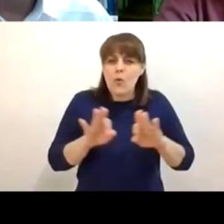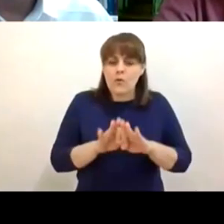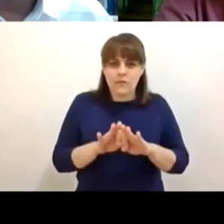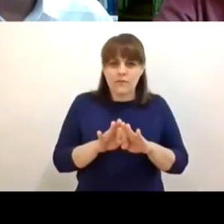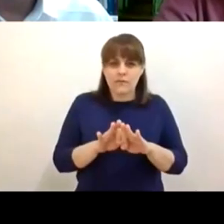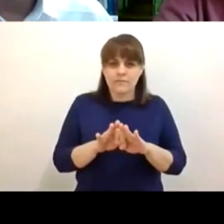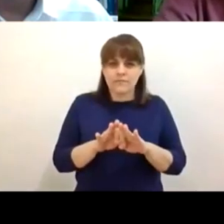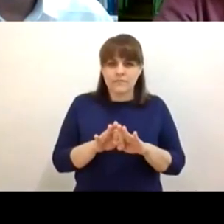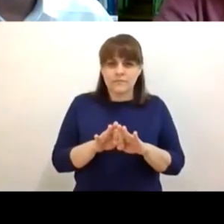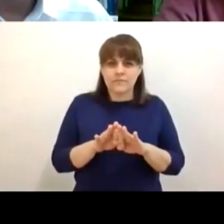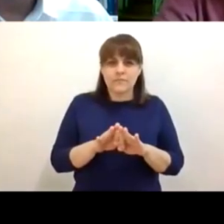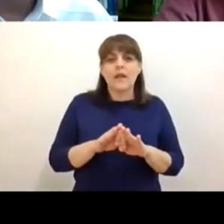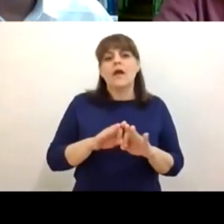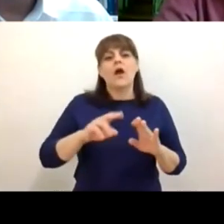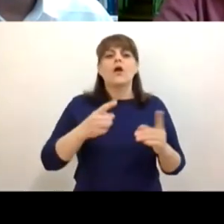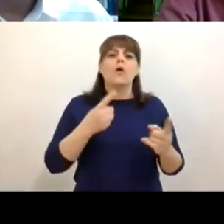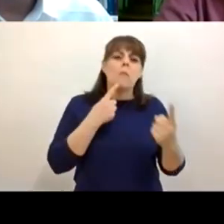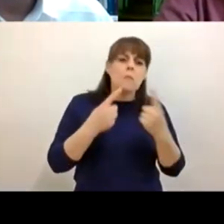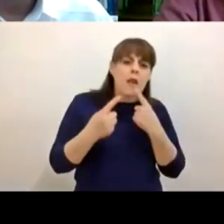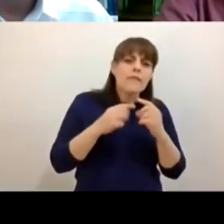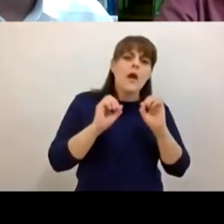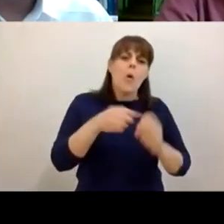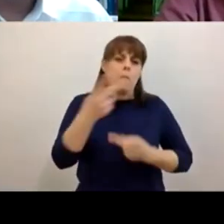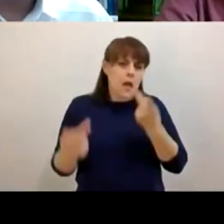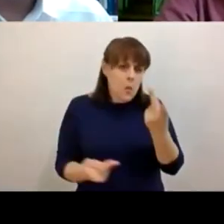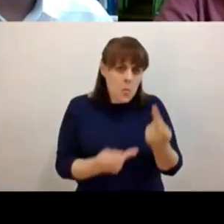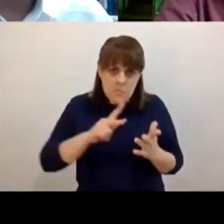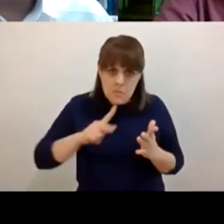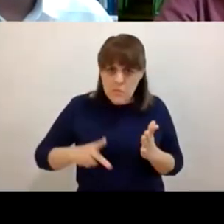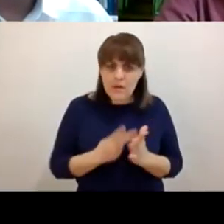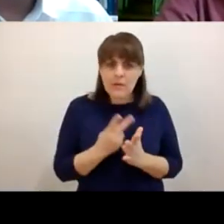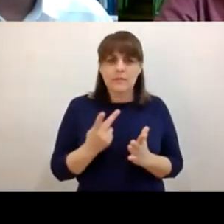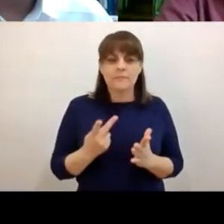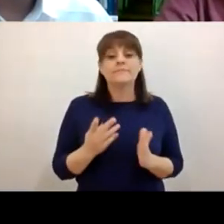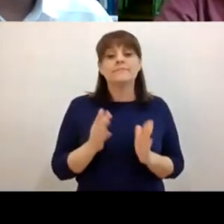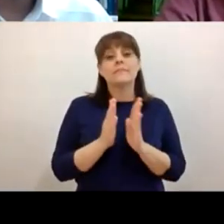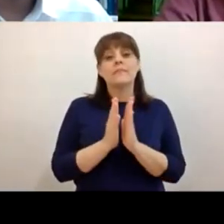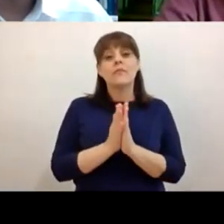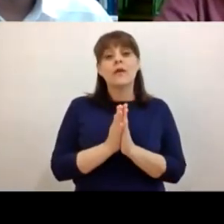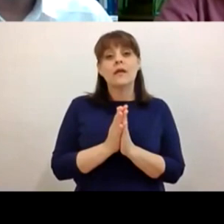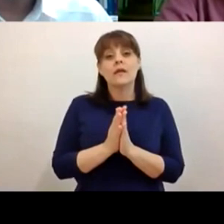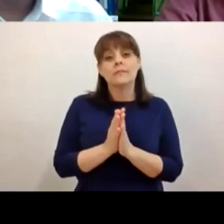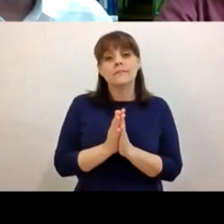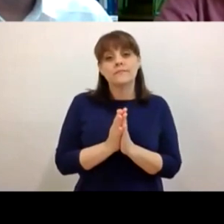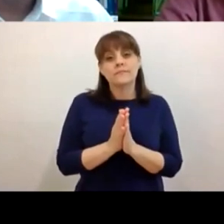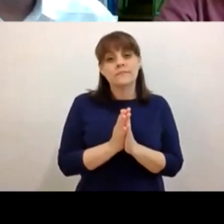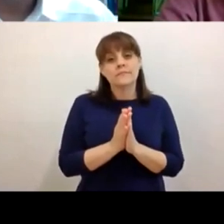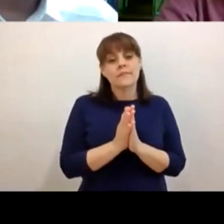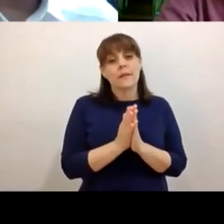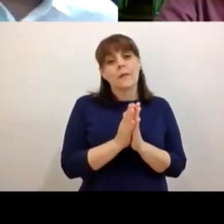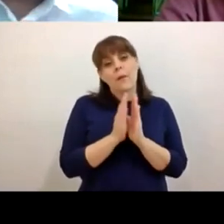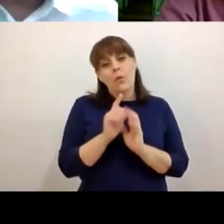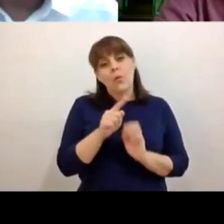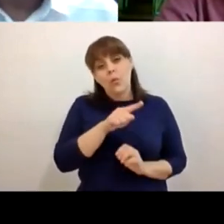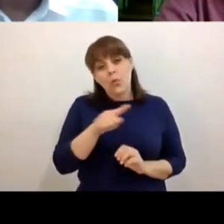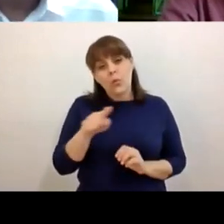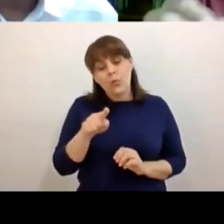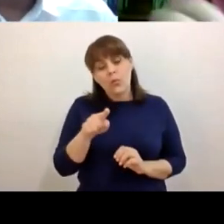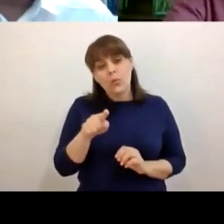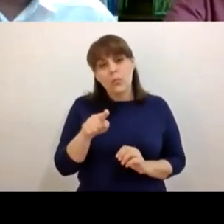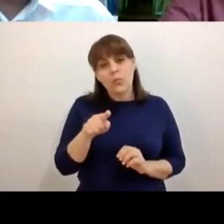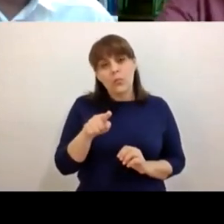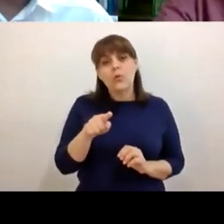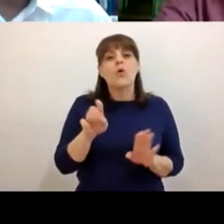o relanzamiento de preguntas. Y también les quisiera pedir que nos faciliten el acceso de